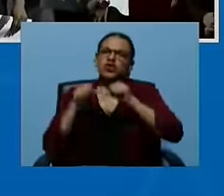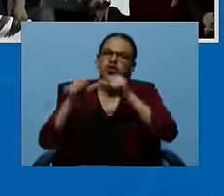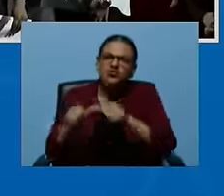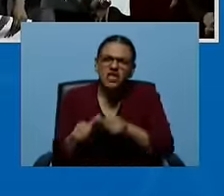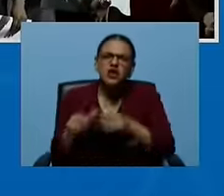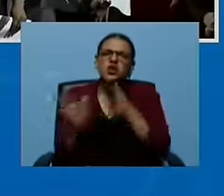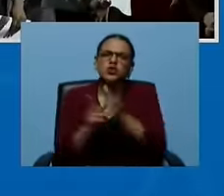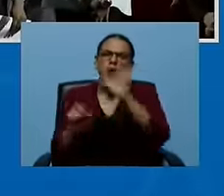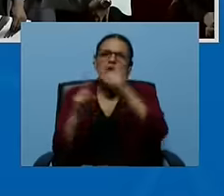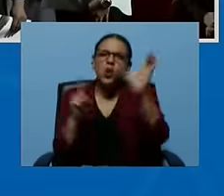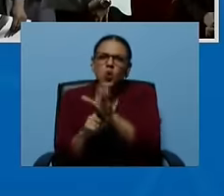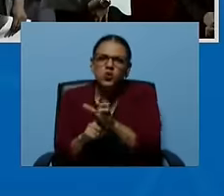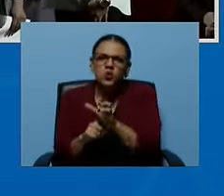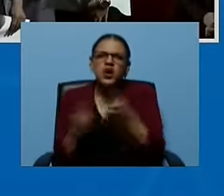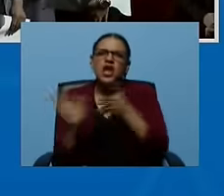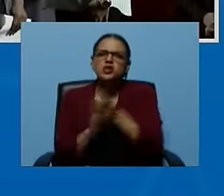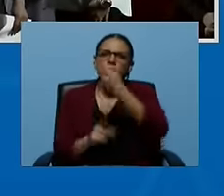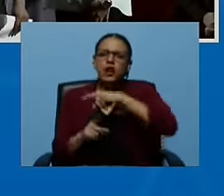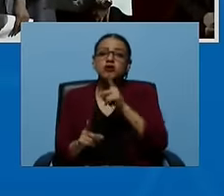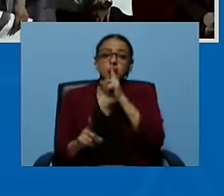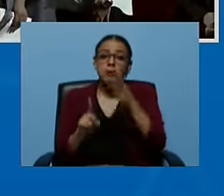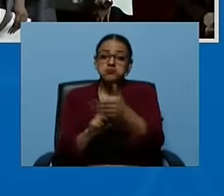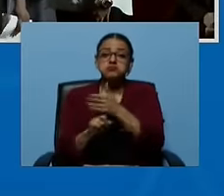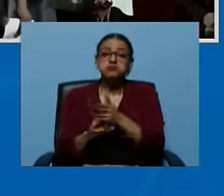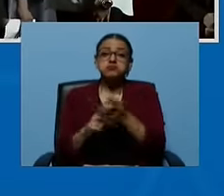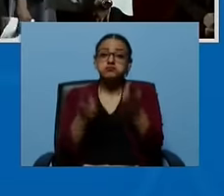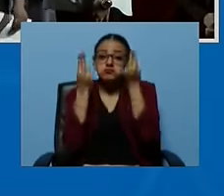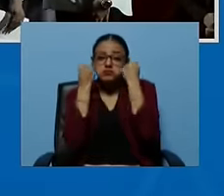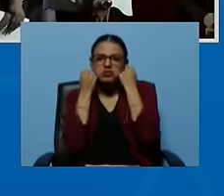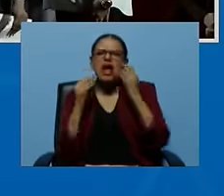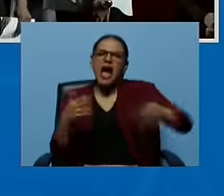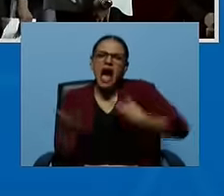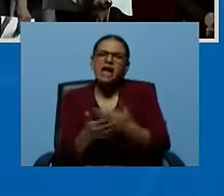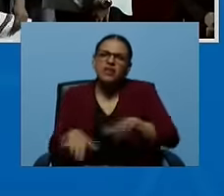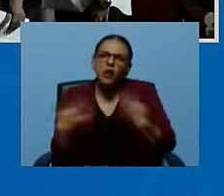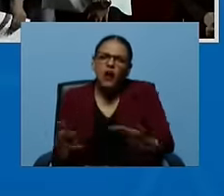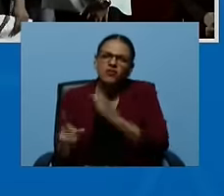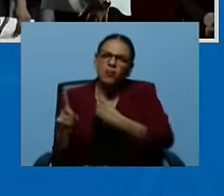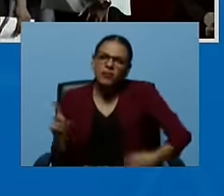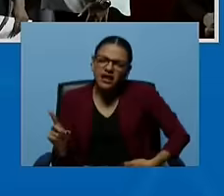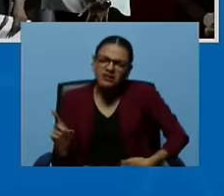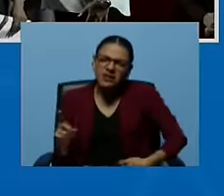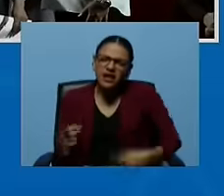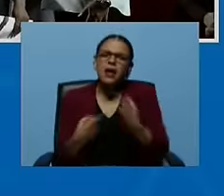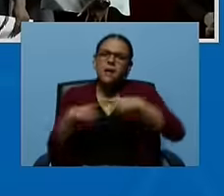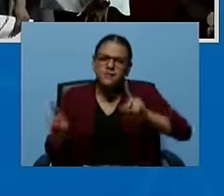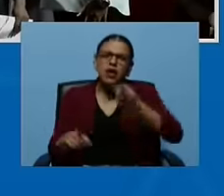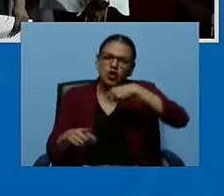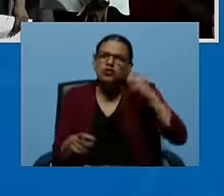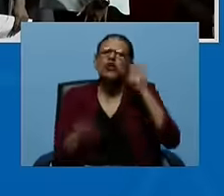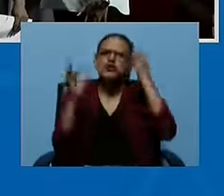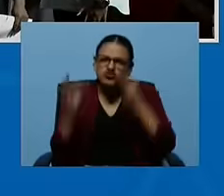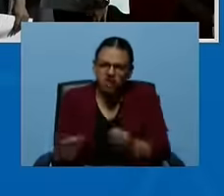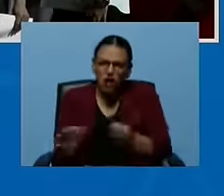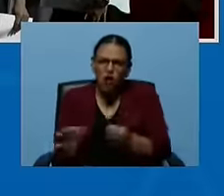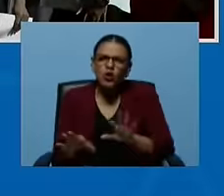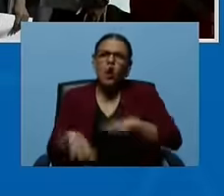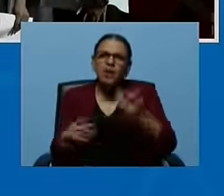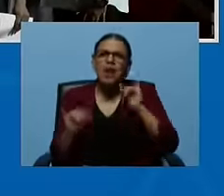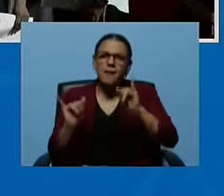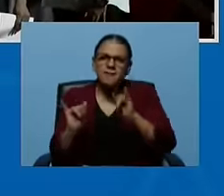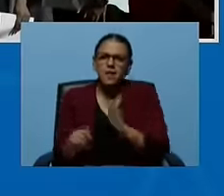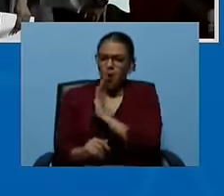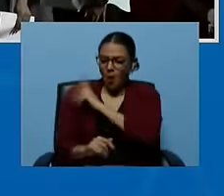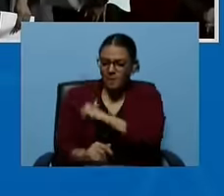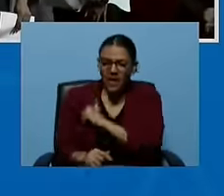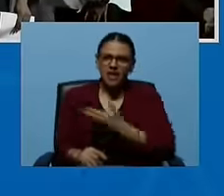la cultura de impunidad? ¿Hasta cuándo, señor presidente? Pero estamos seguros que Palestina,